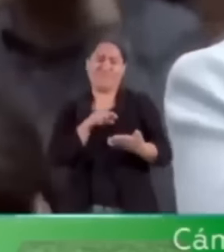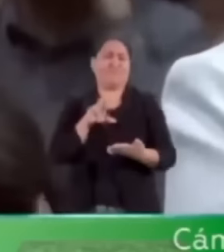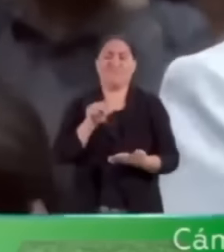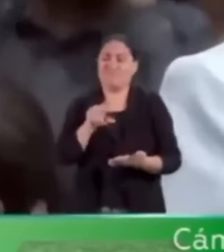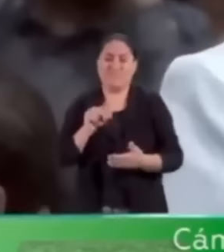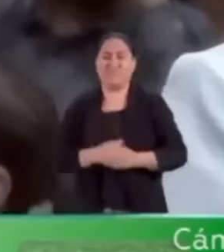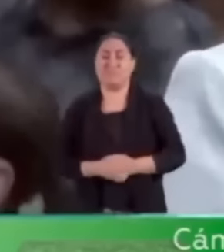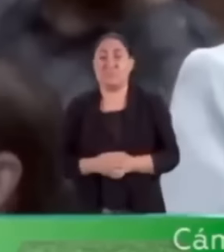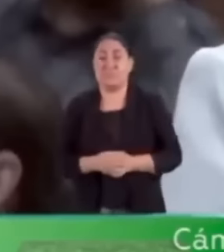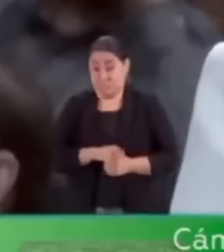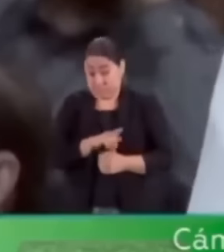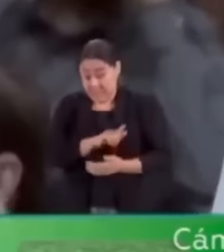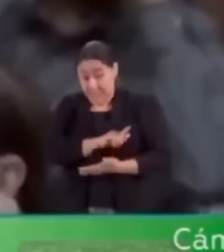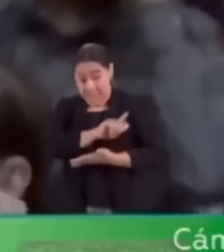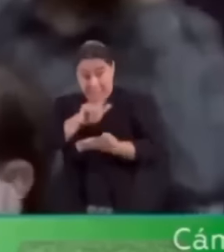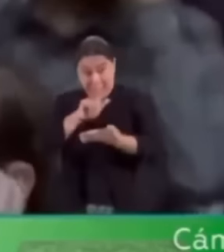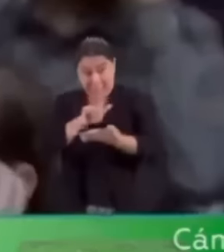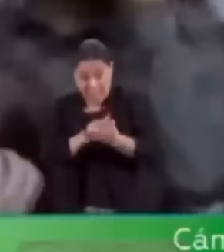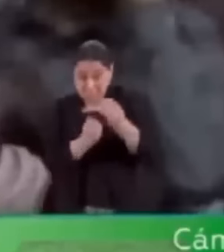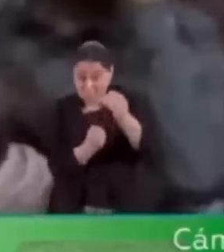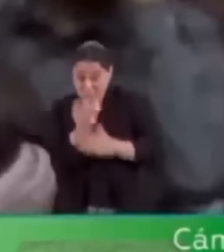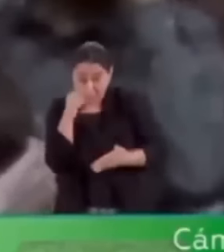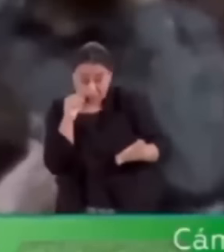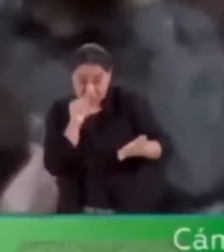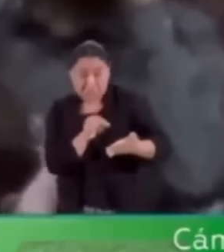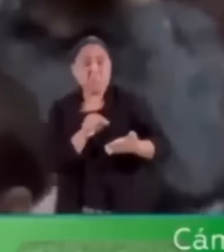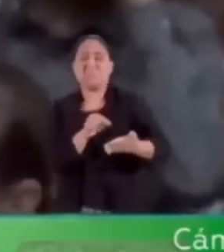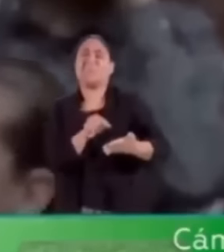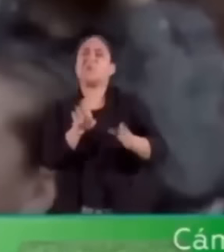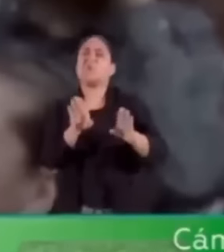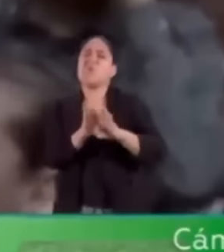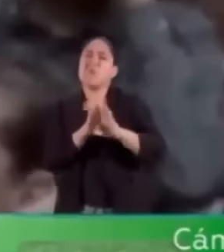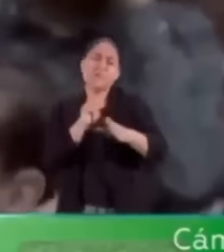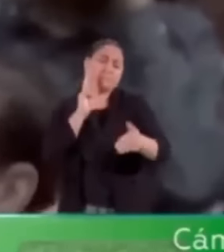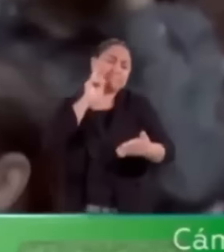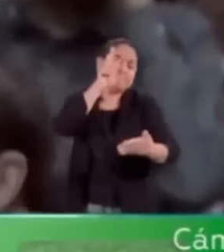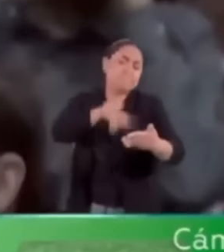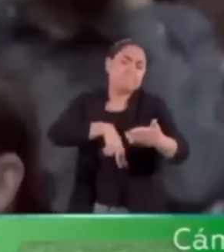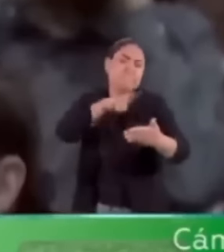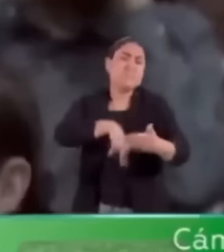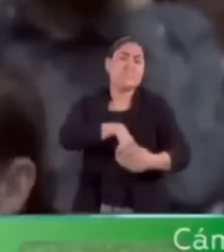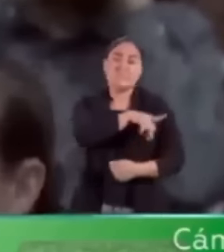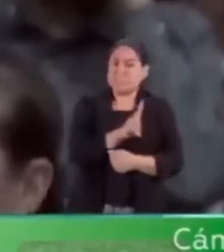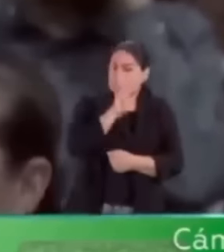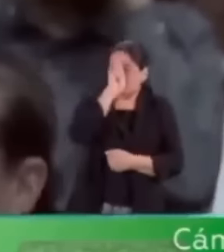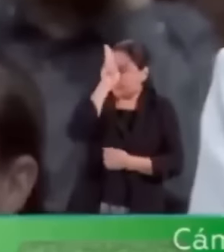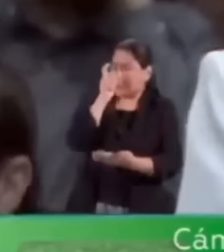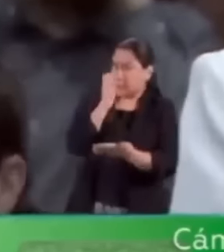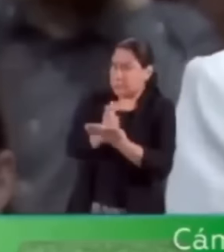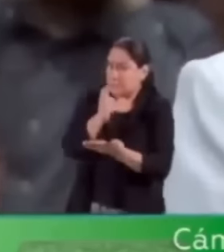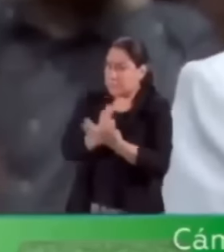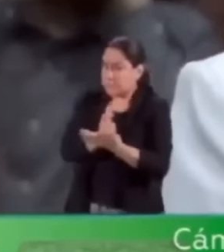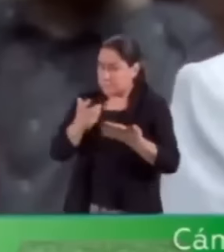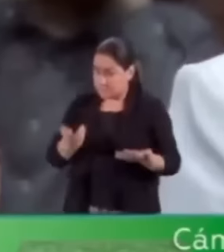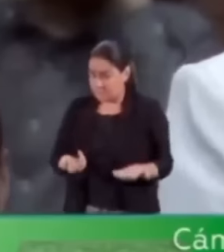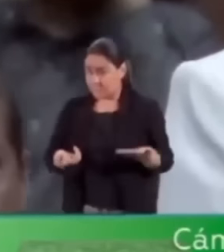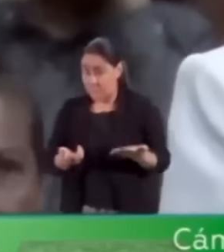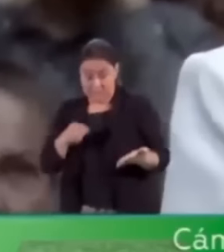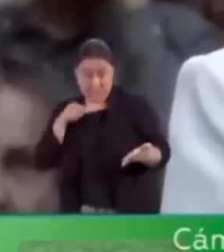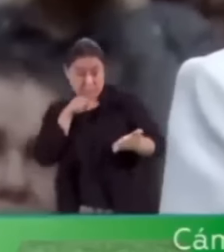Más que una reforma, es una venganza. Más que